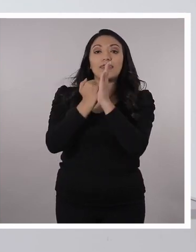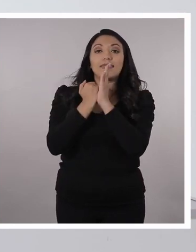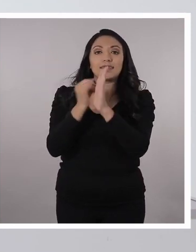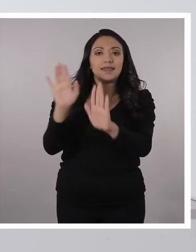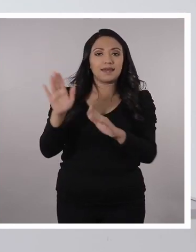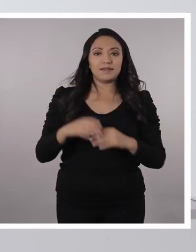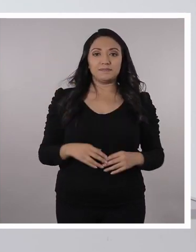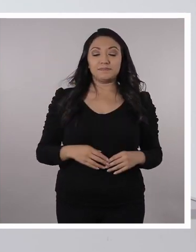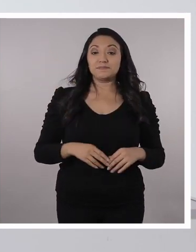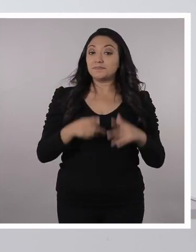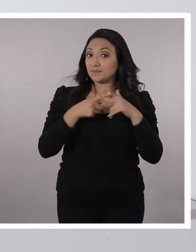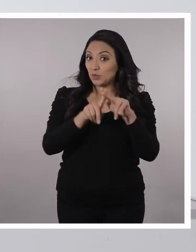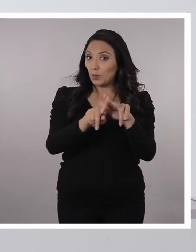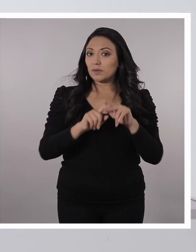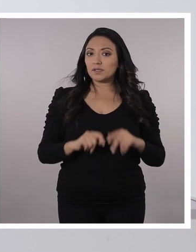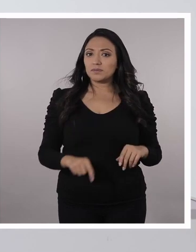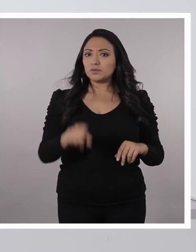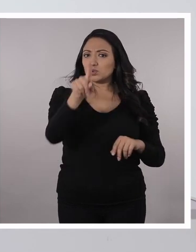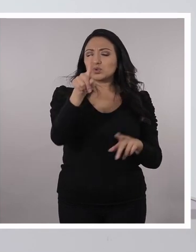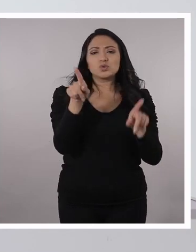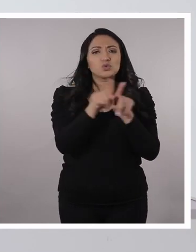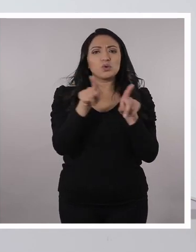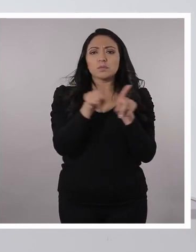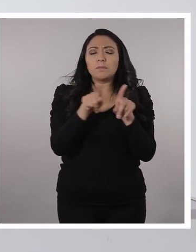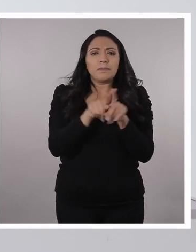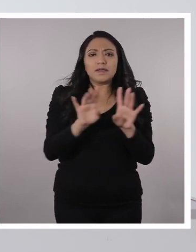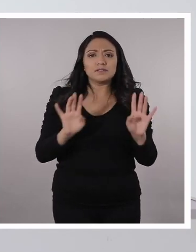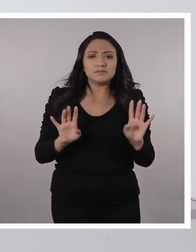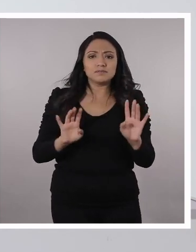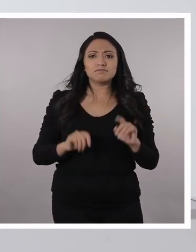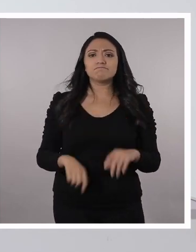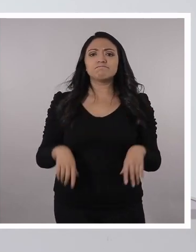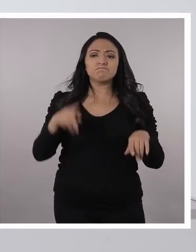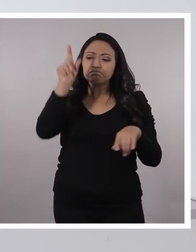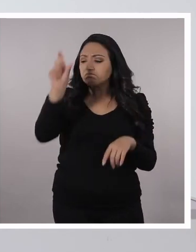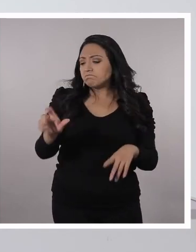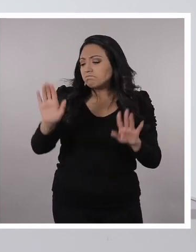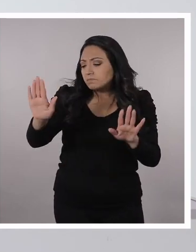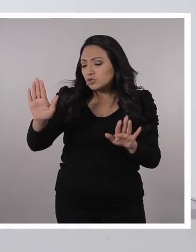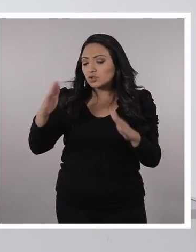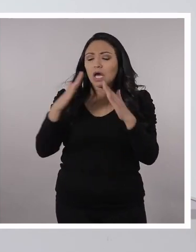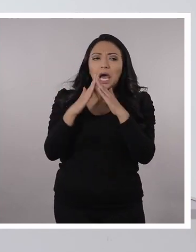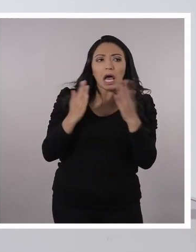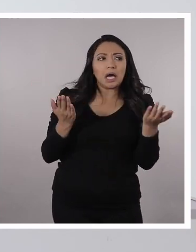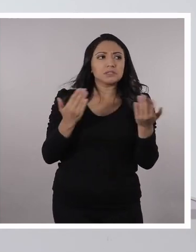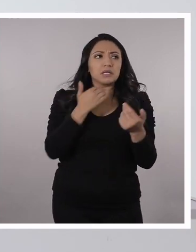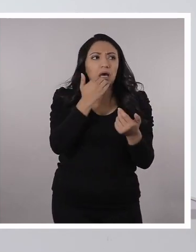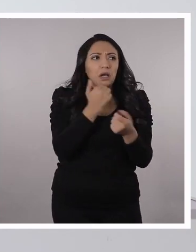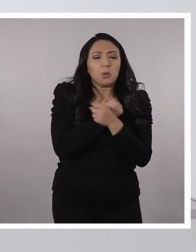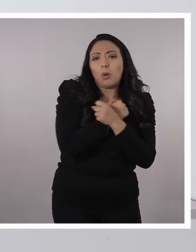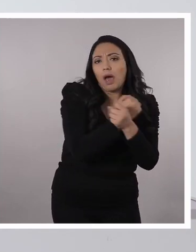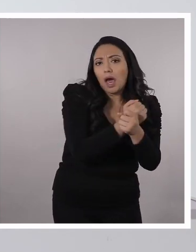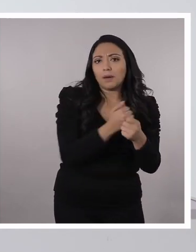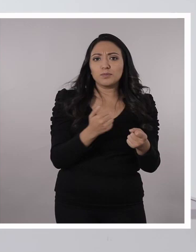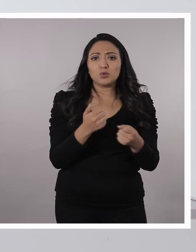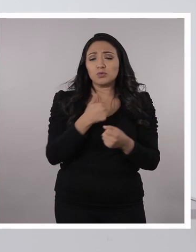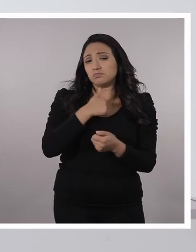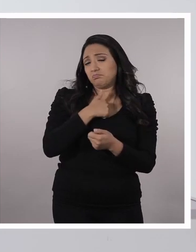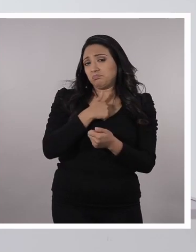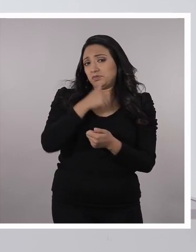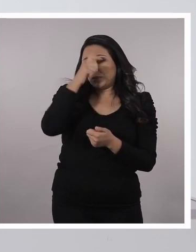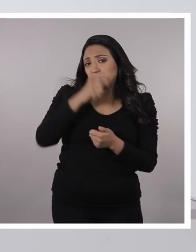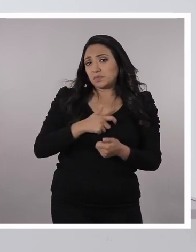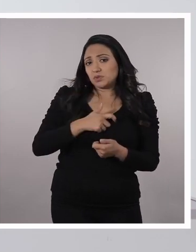su identidad. Y vamos a comenzar. Ustedes pueden hacer lo mismo con una persona de su casa, alguien a quien quieran